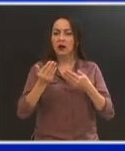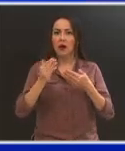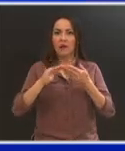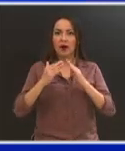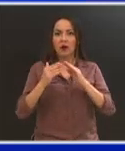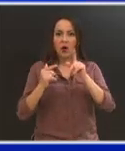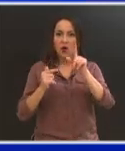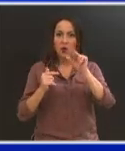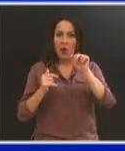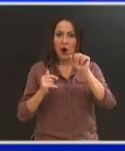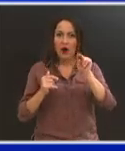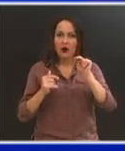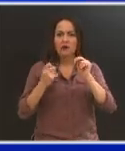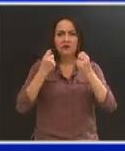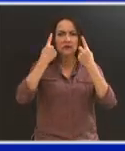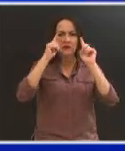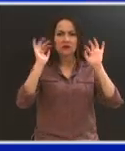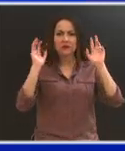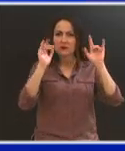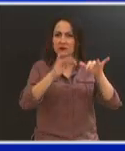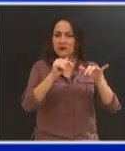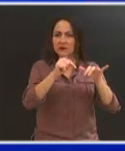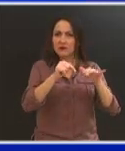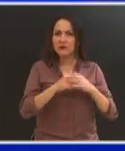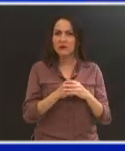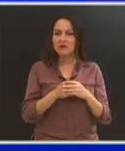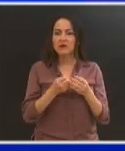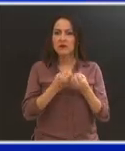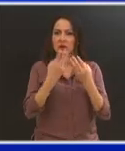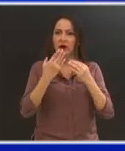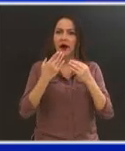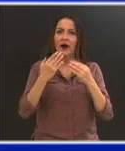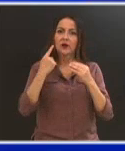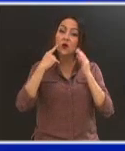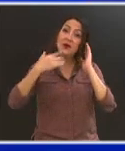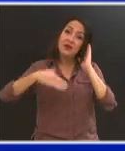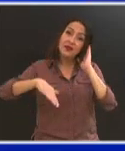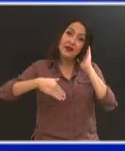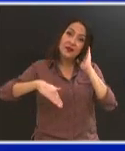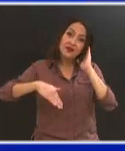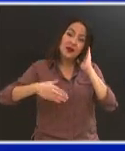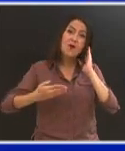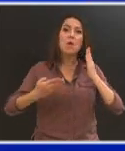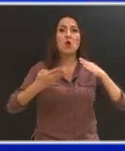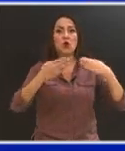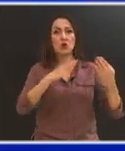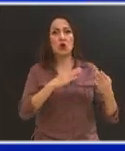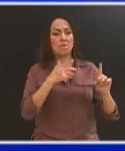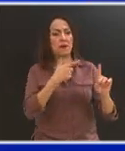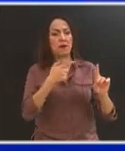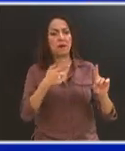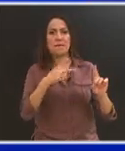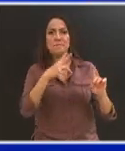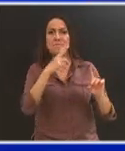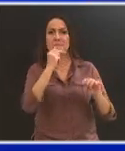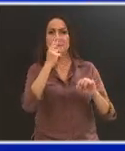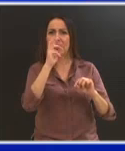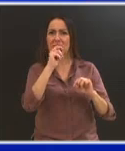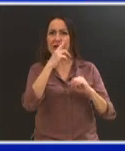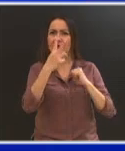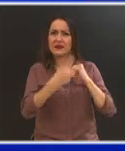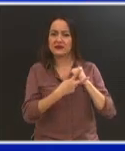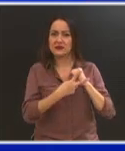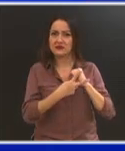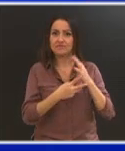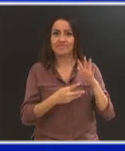Luján. Un bar muy concurrido, donde un DJ perdió la vida luego de ser impactado en más de 20 ocasiones por las balas de